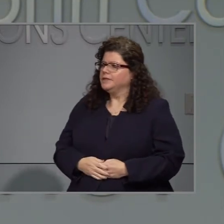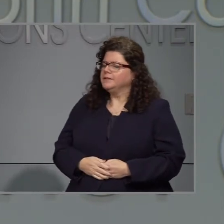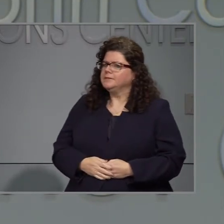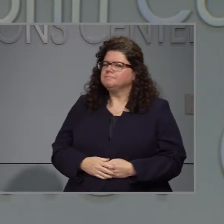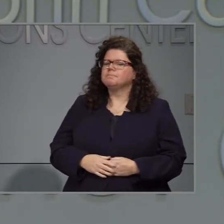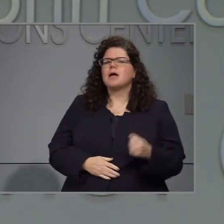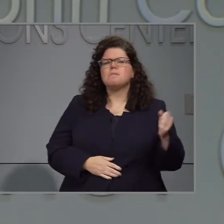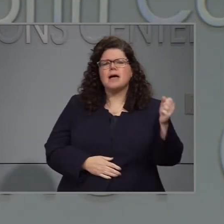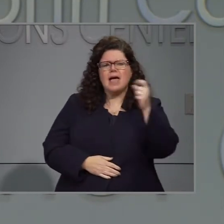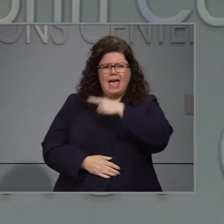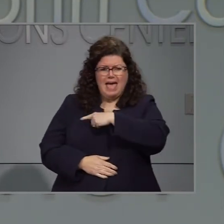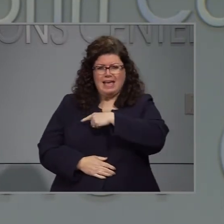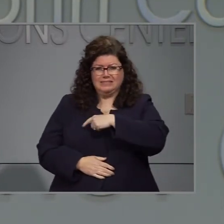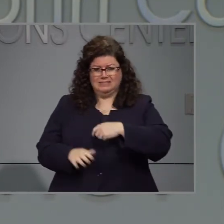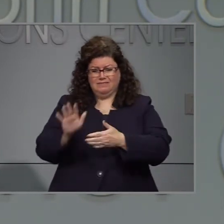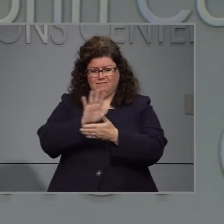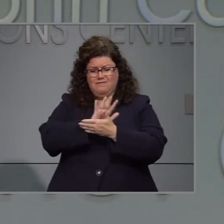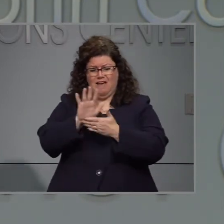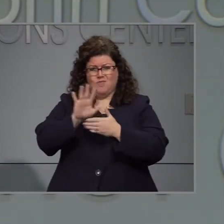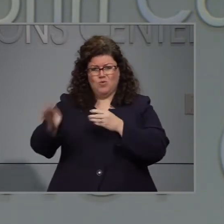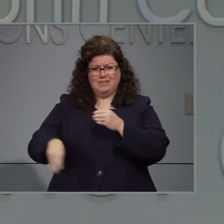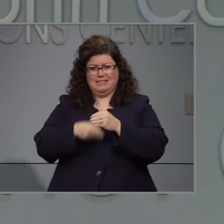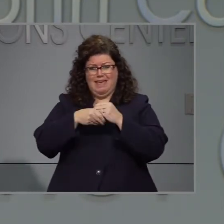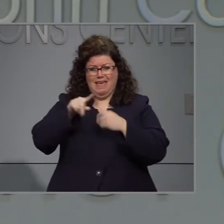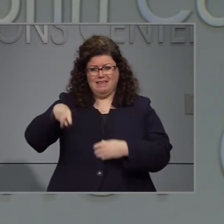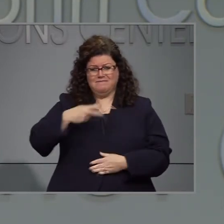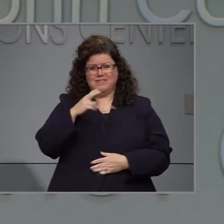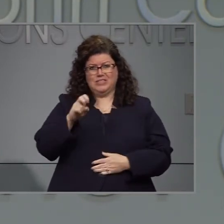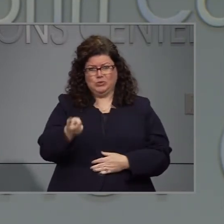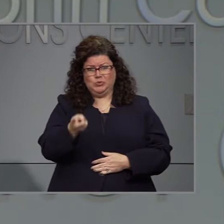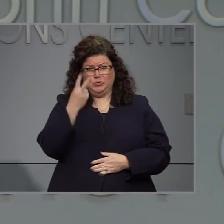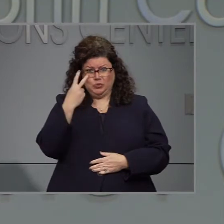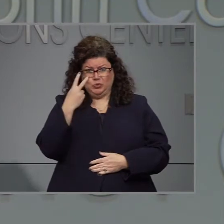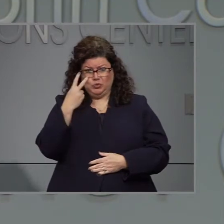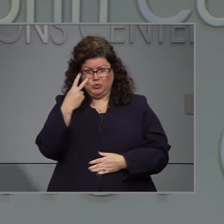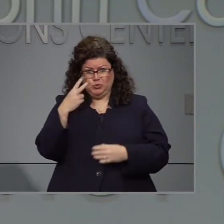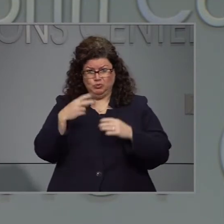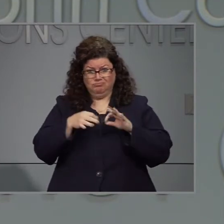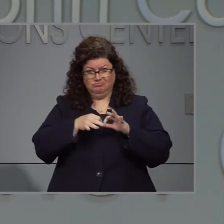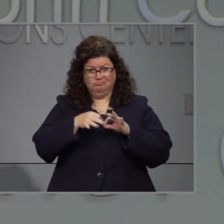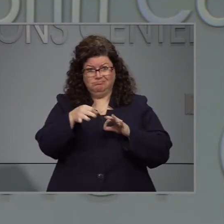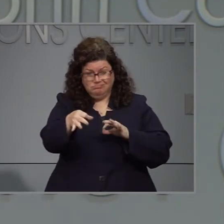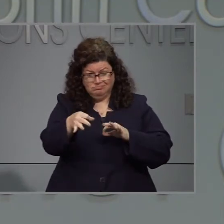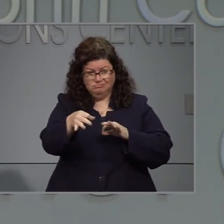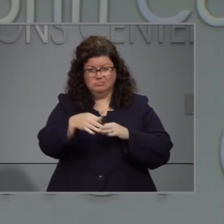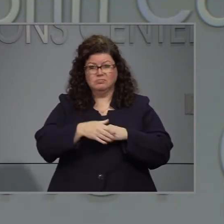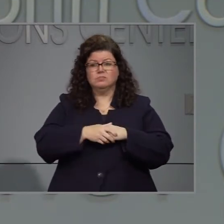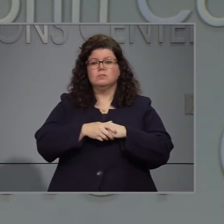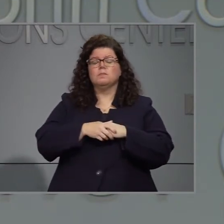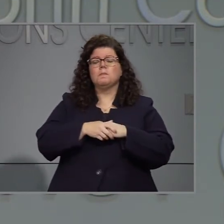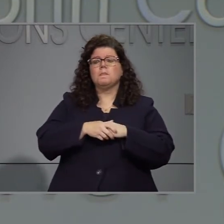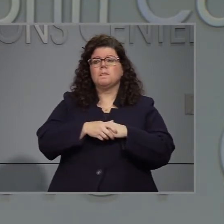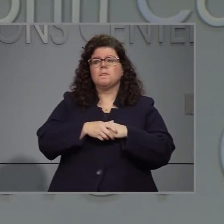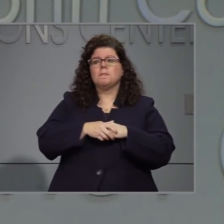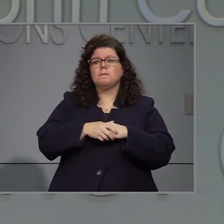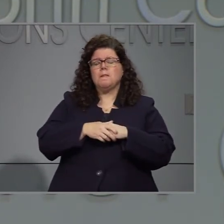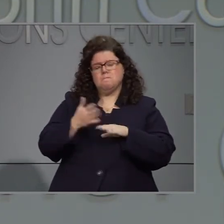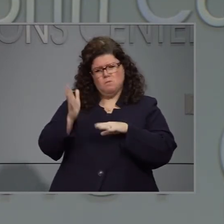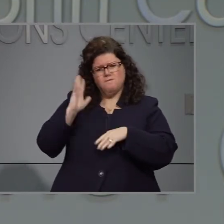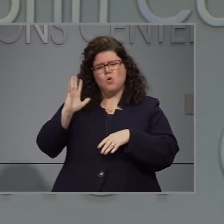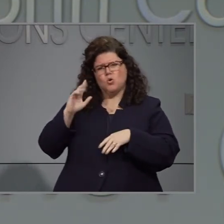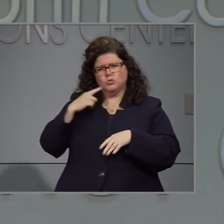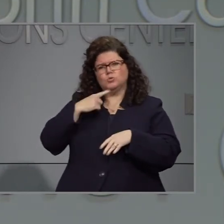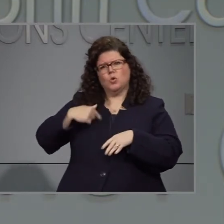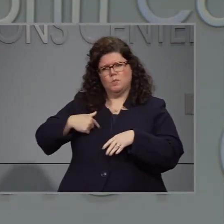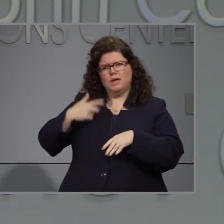Estaba preguntando sobre la extensión del periodo porque es más de 3 semanas. En el pasado